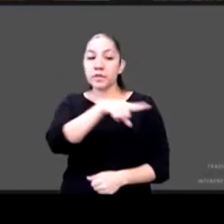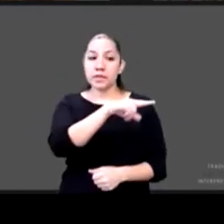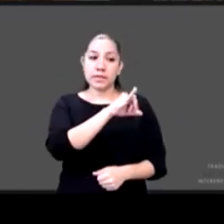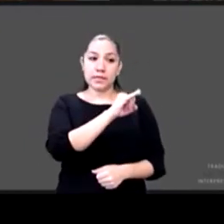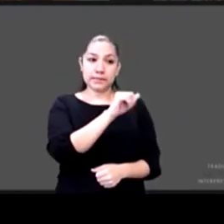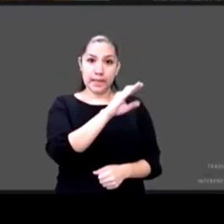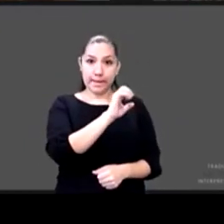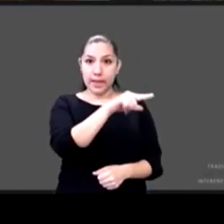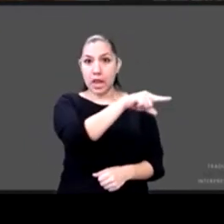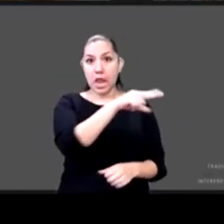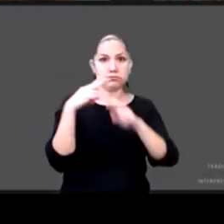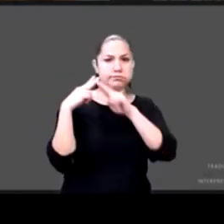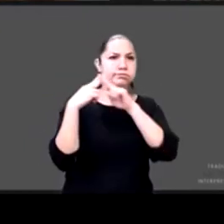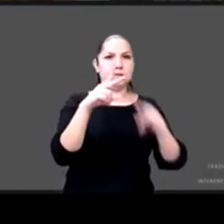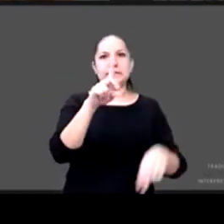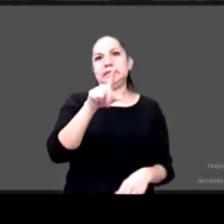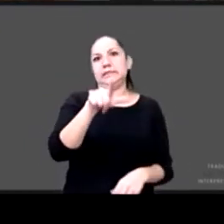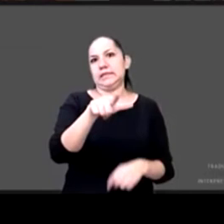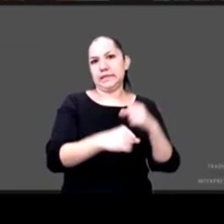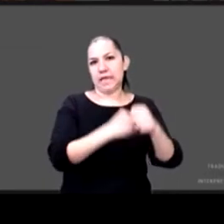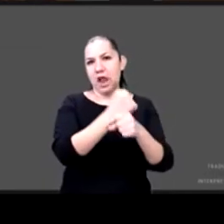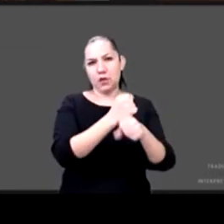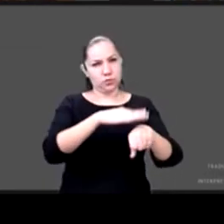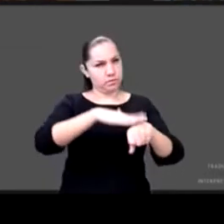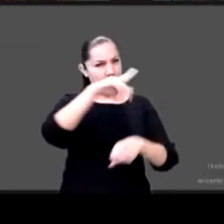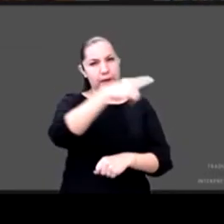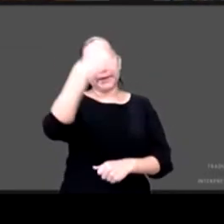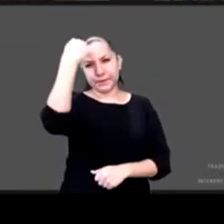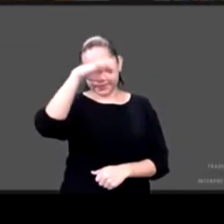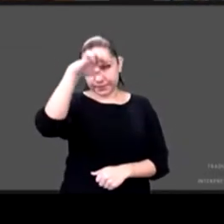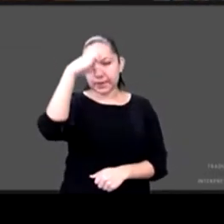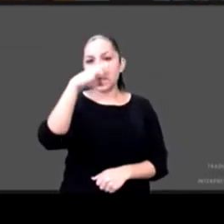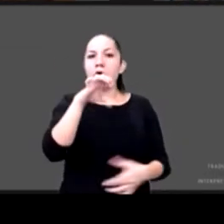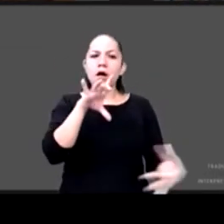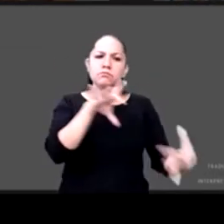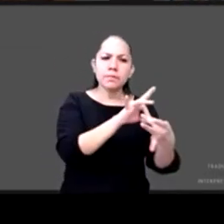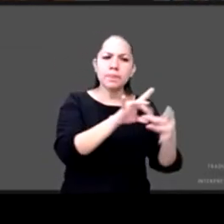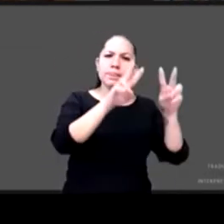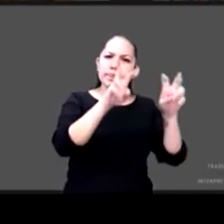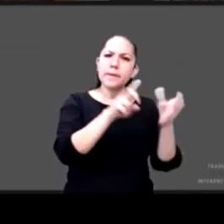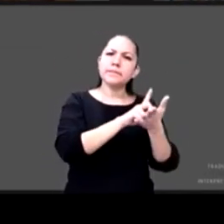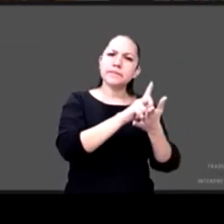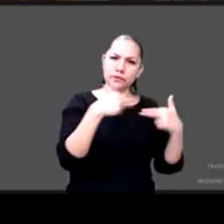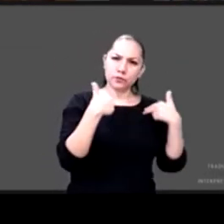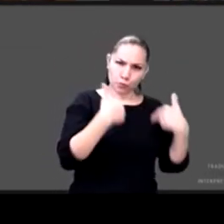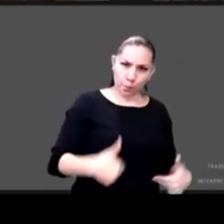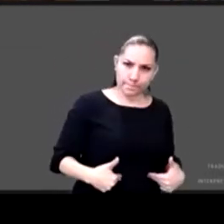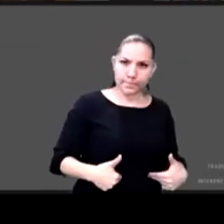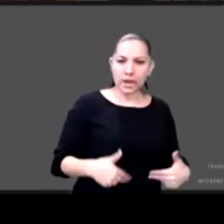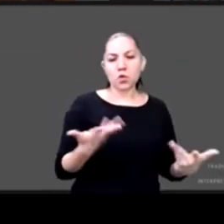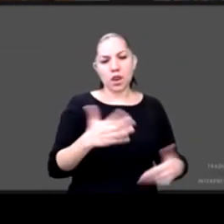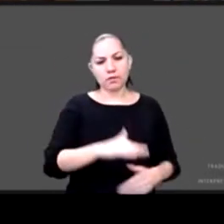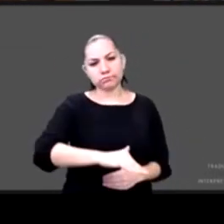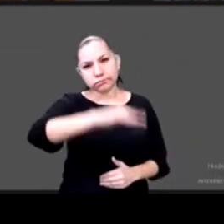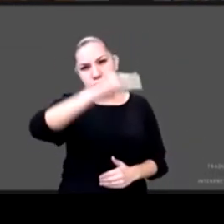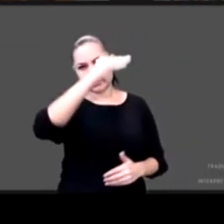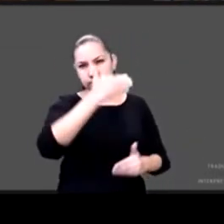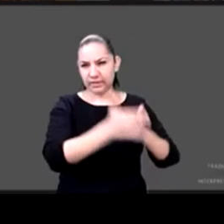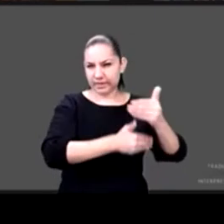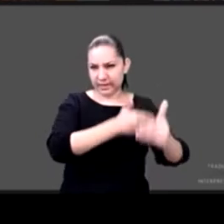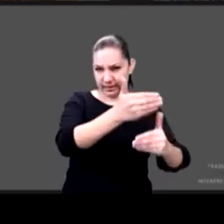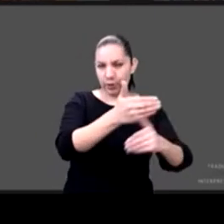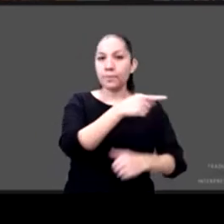más de 37 años trabajando en el ámbito de los derechos humanos y el desarrollo. Fue representante de